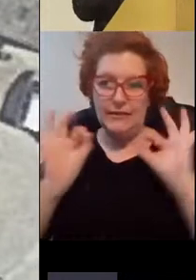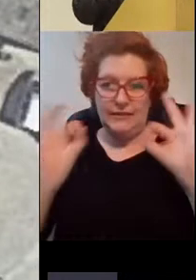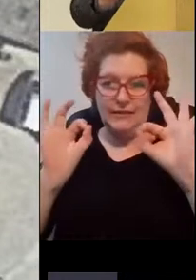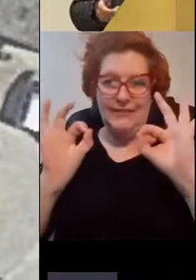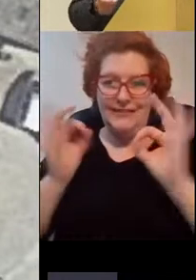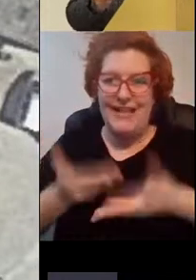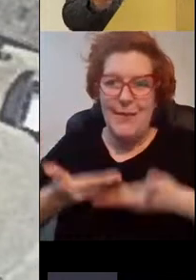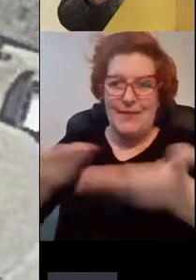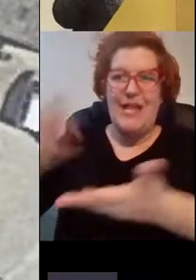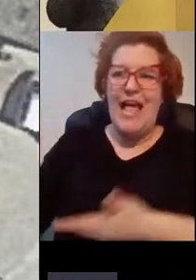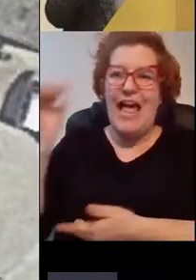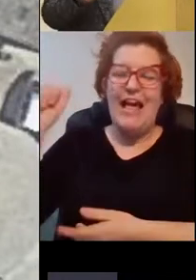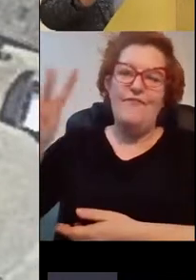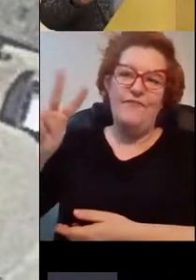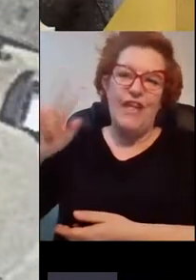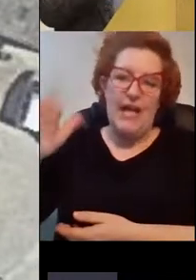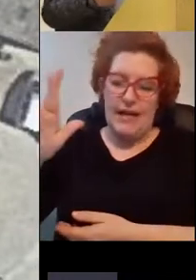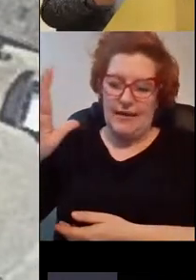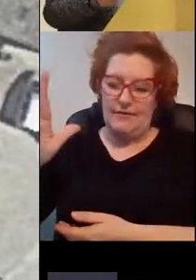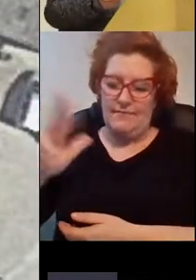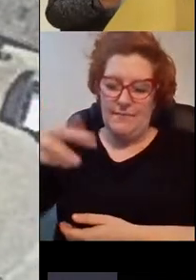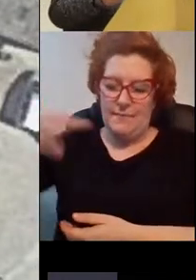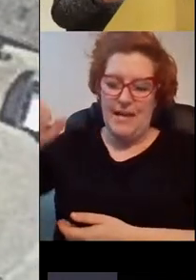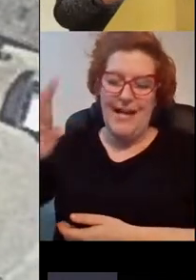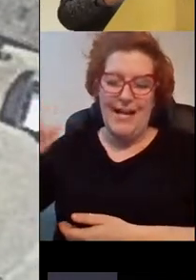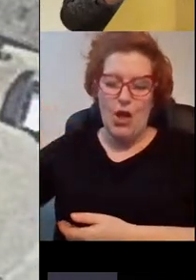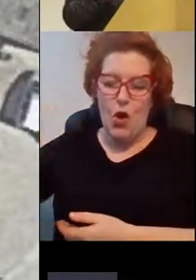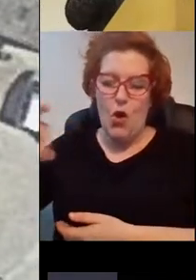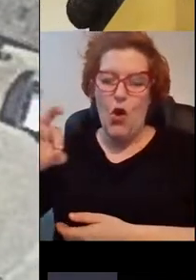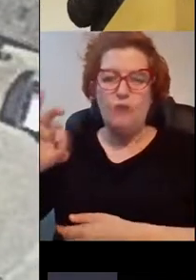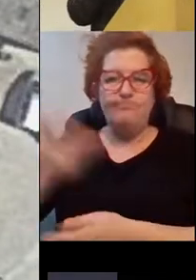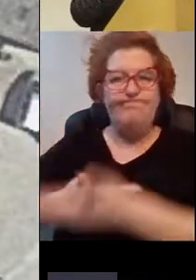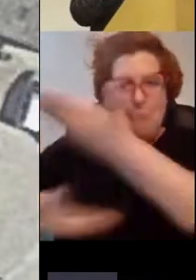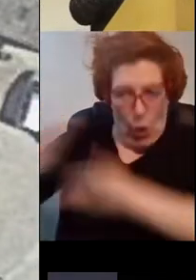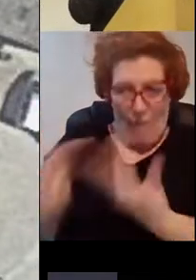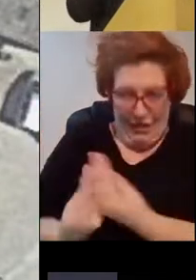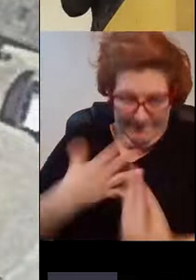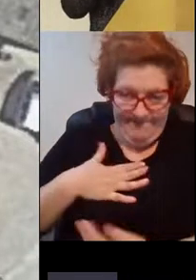invitamos a Javier Mañero Rodicio a que trabajase con nosotras.